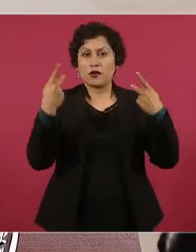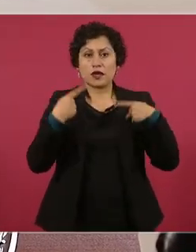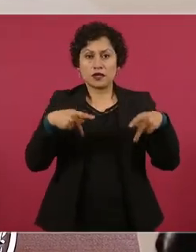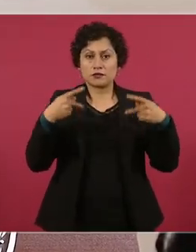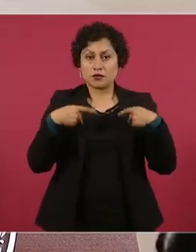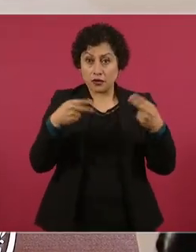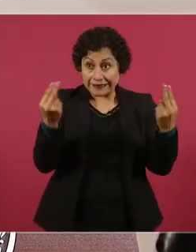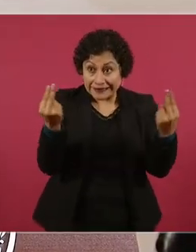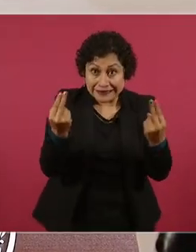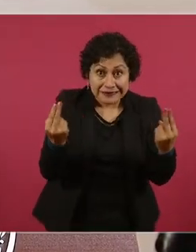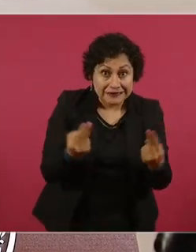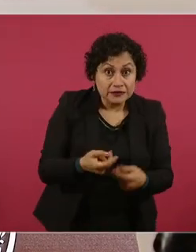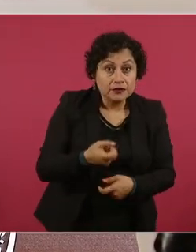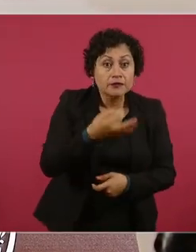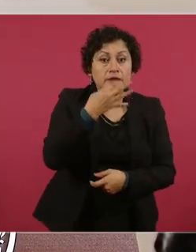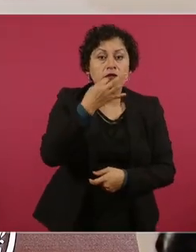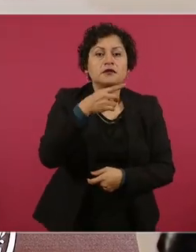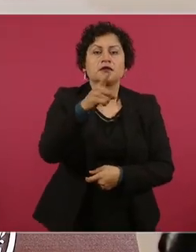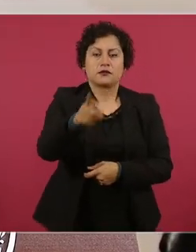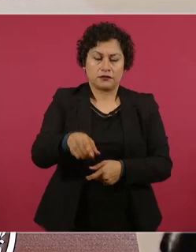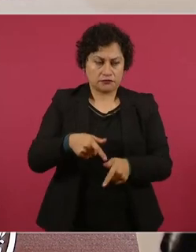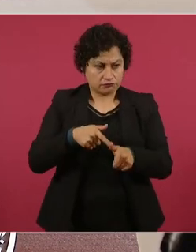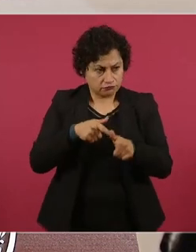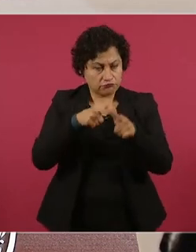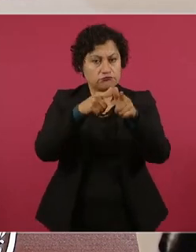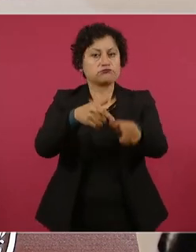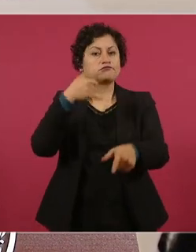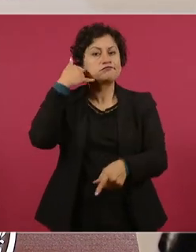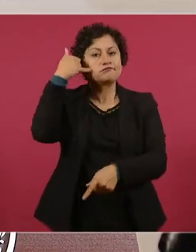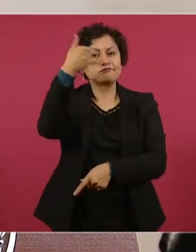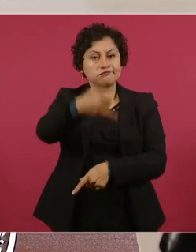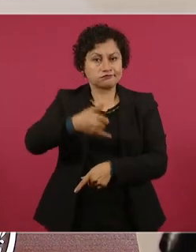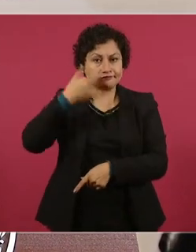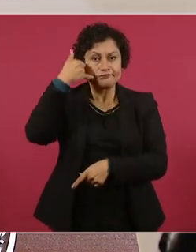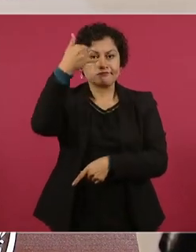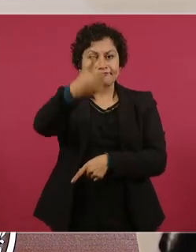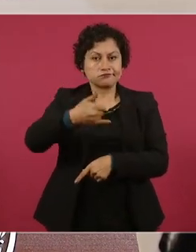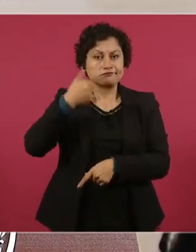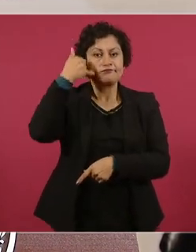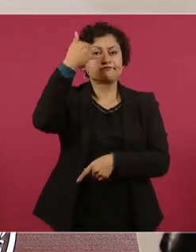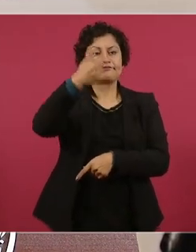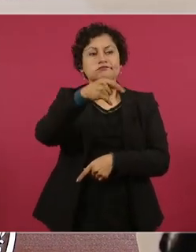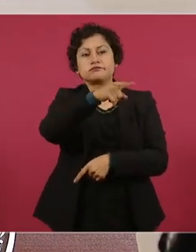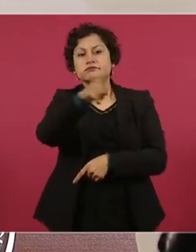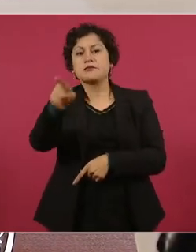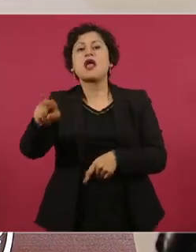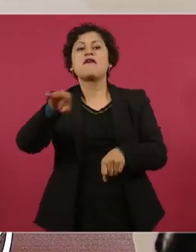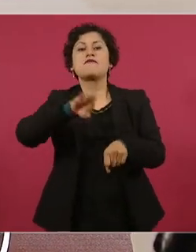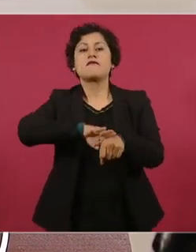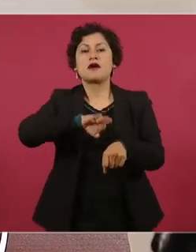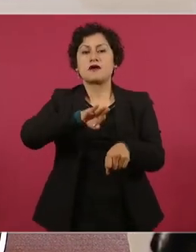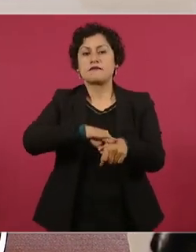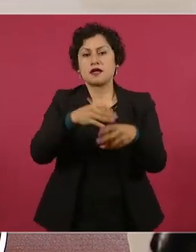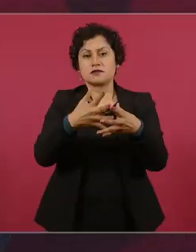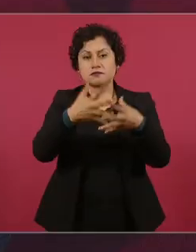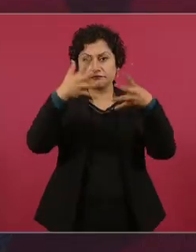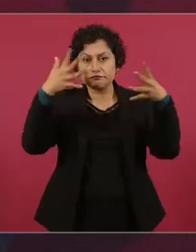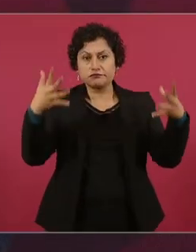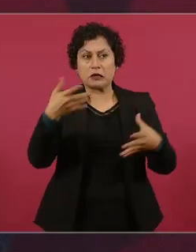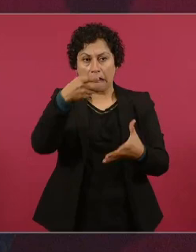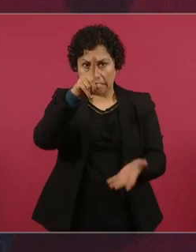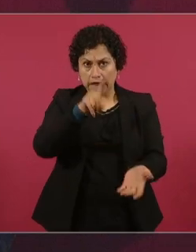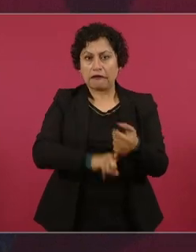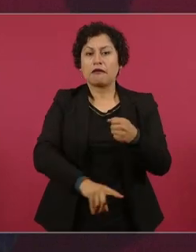hablando a la farmacia, a la megafarmacia. Sí hay los medicamentos. Entonces,